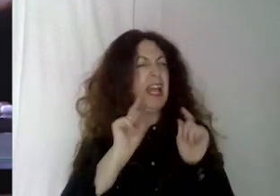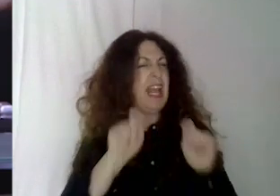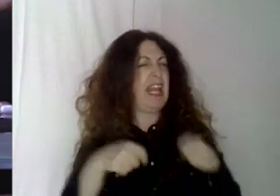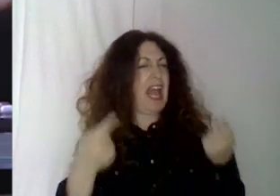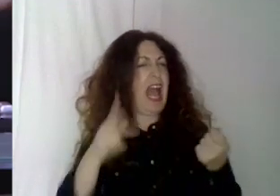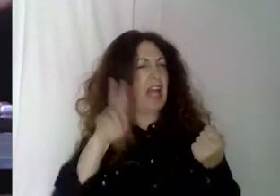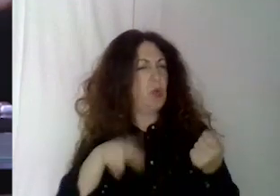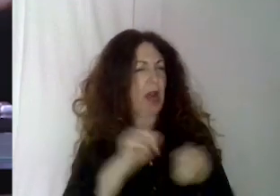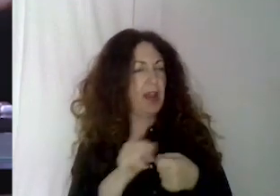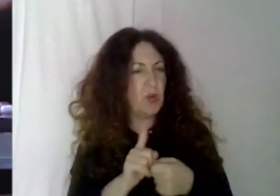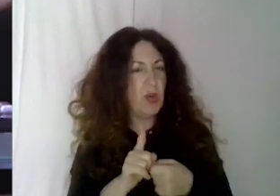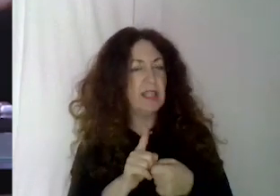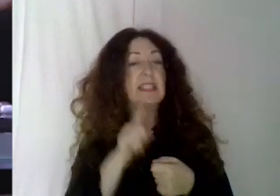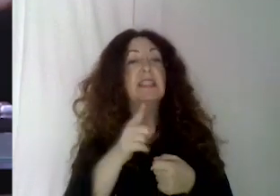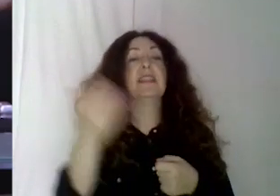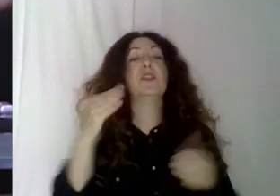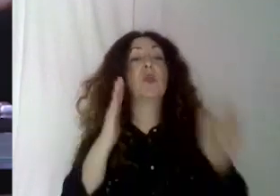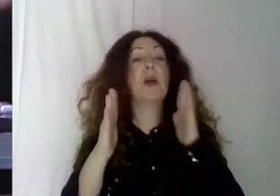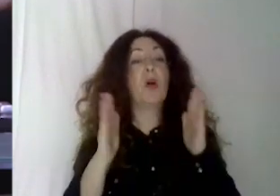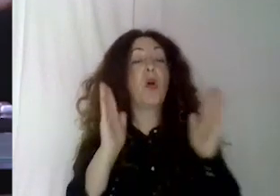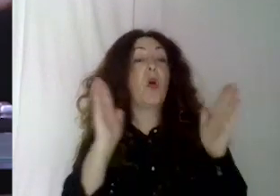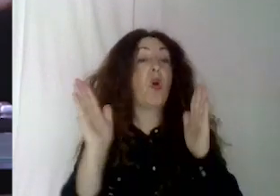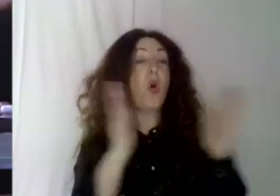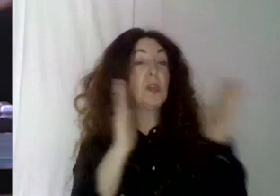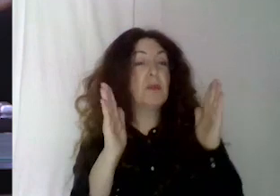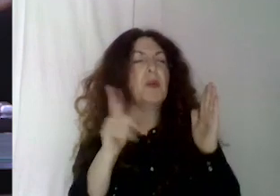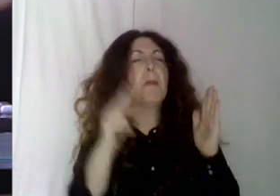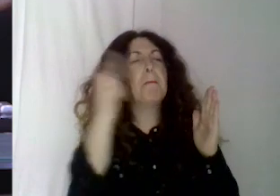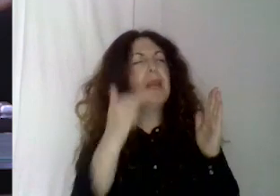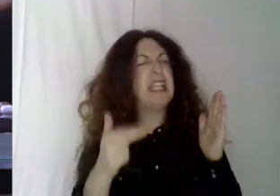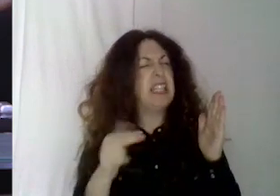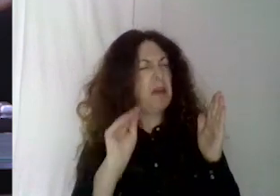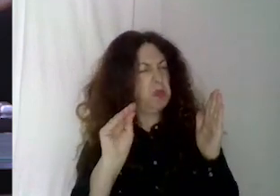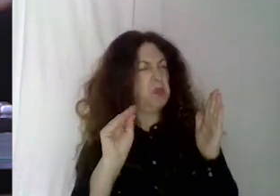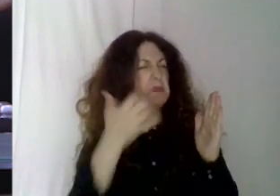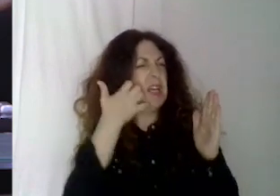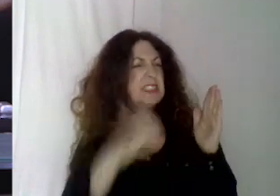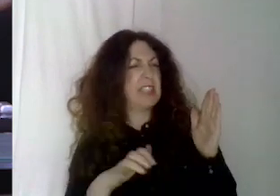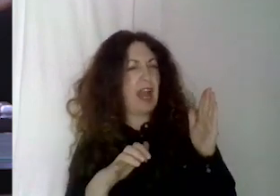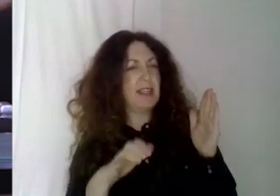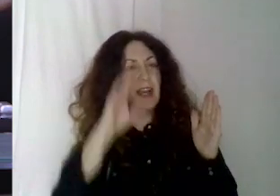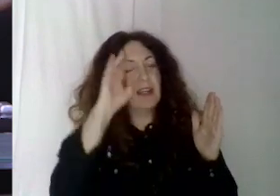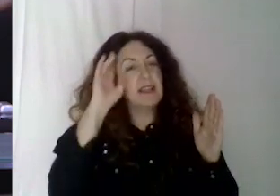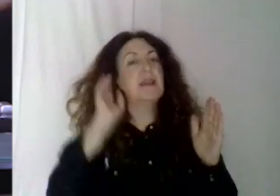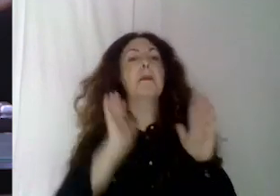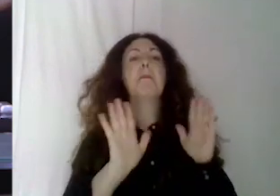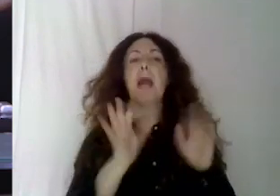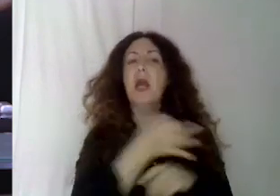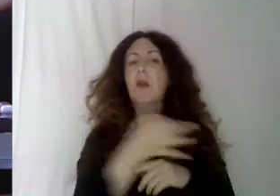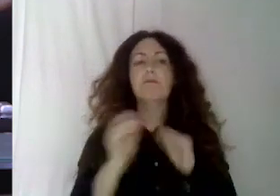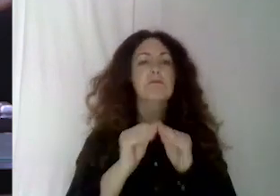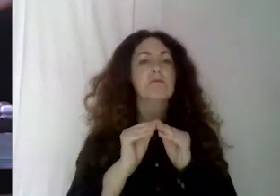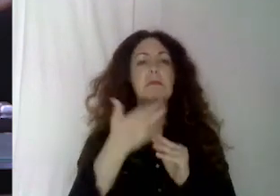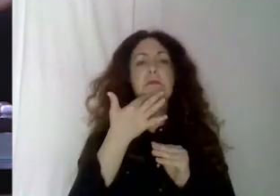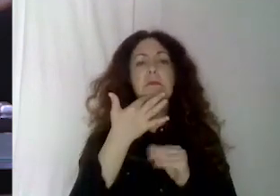y le despacha. Diamonte vuelve al cabo de unos días porque como buen cardenal con criterio quiere